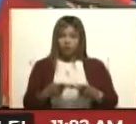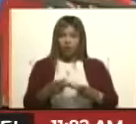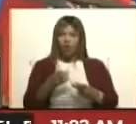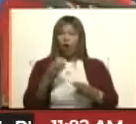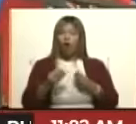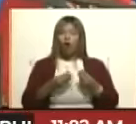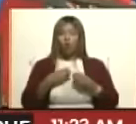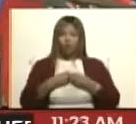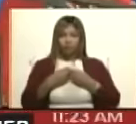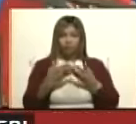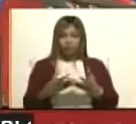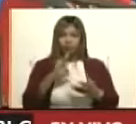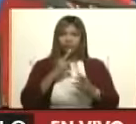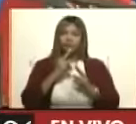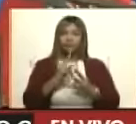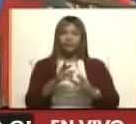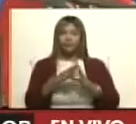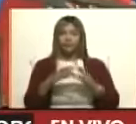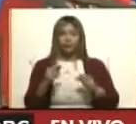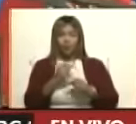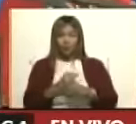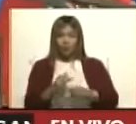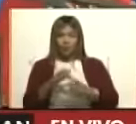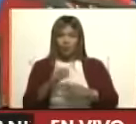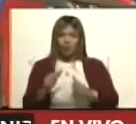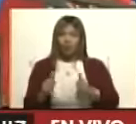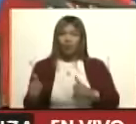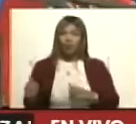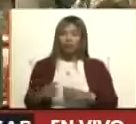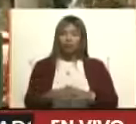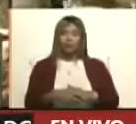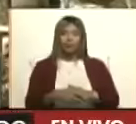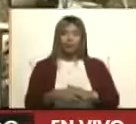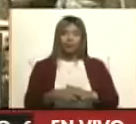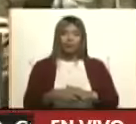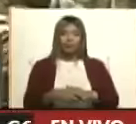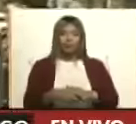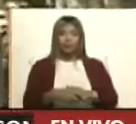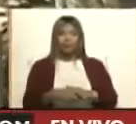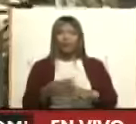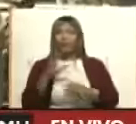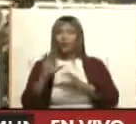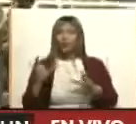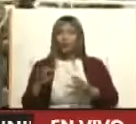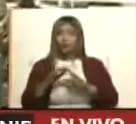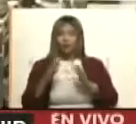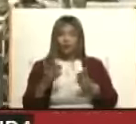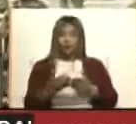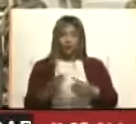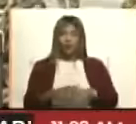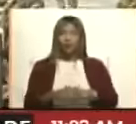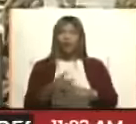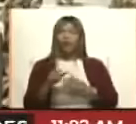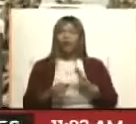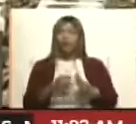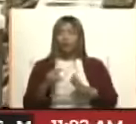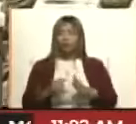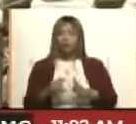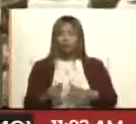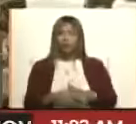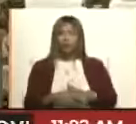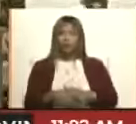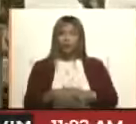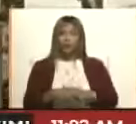estaremos dando esos resultados que está esperando todo el pueblo de Venezuela. A los países del mundo, a las instituciones